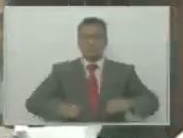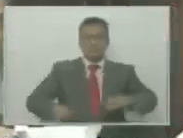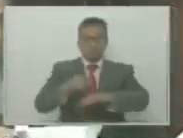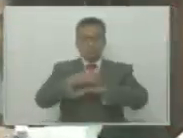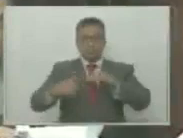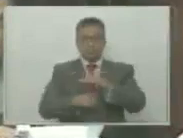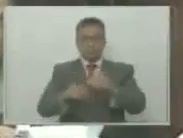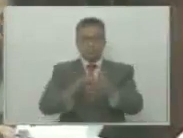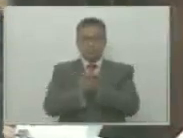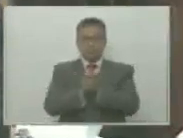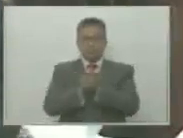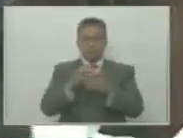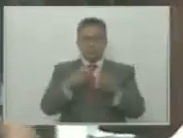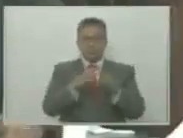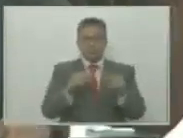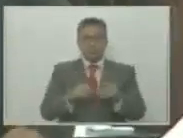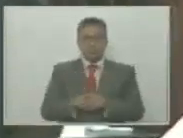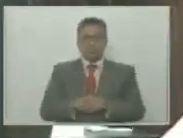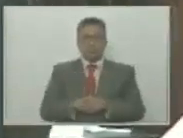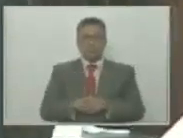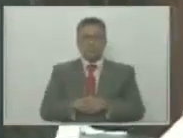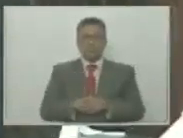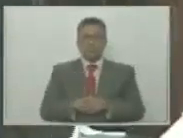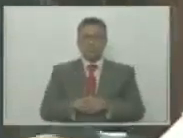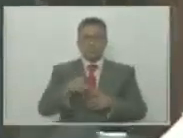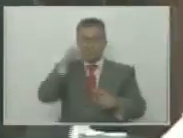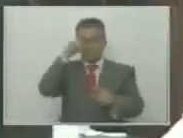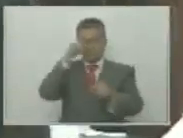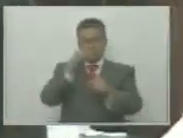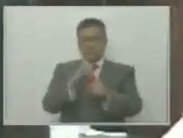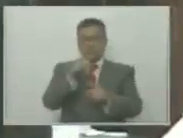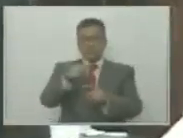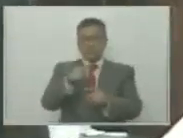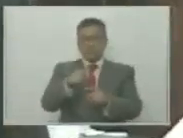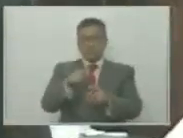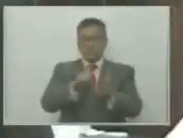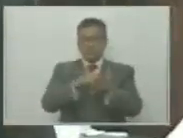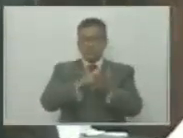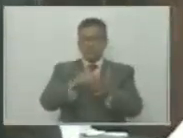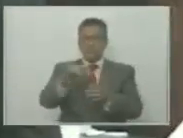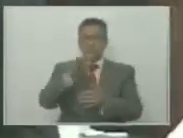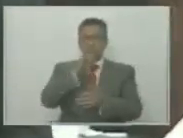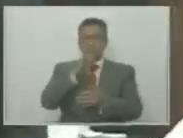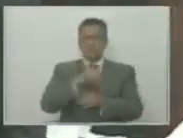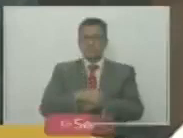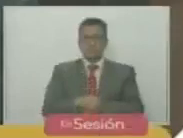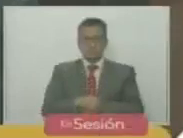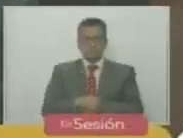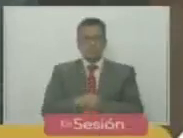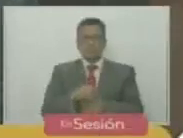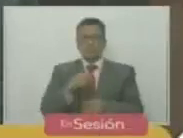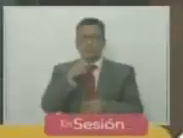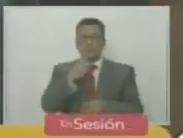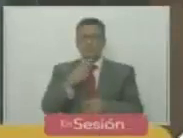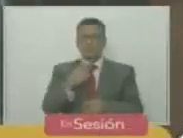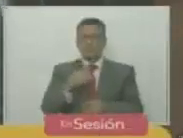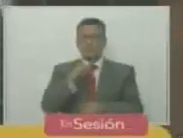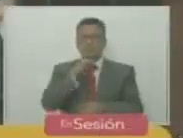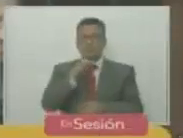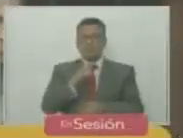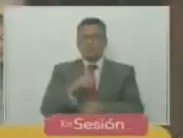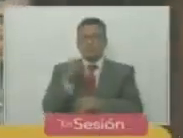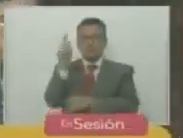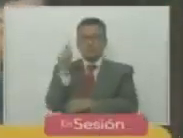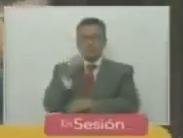vicepresidenta, compañeros, compañeras, el objetivo de este punto de información es informarle a este Parlamento que